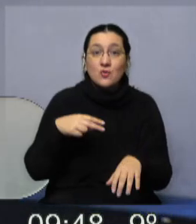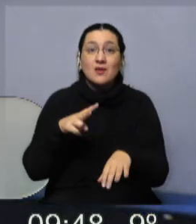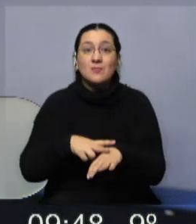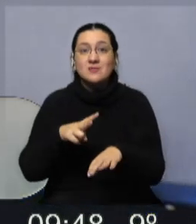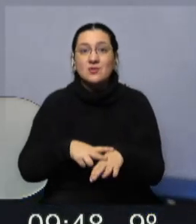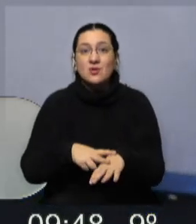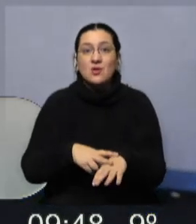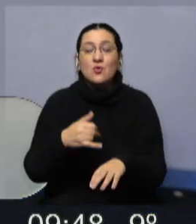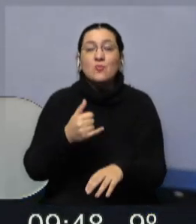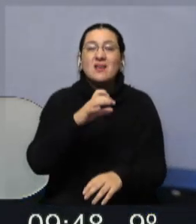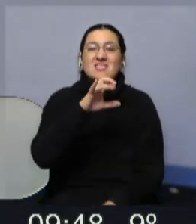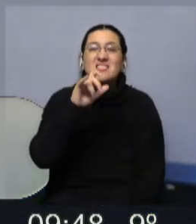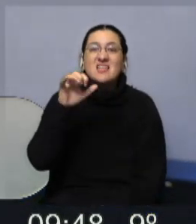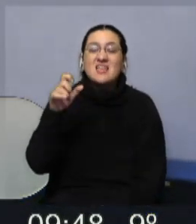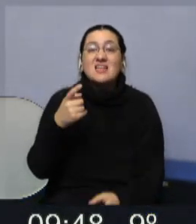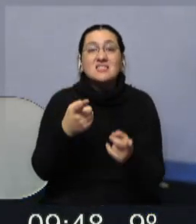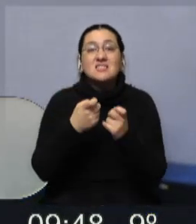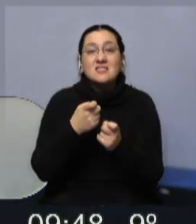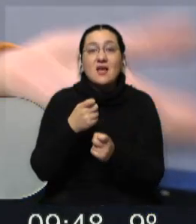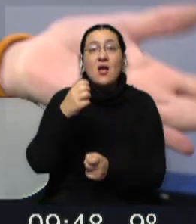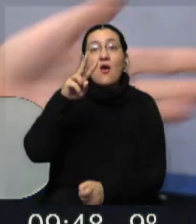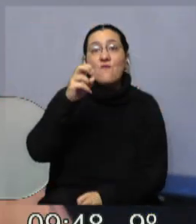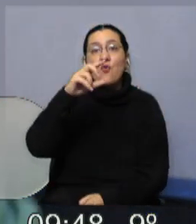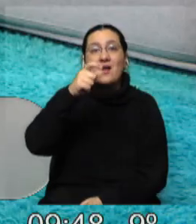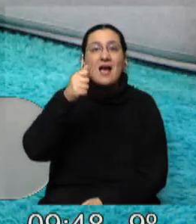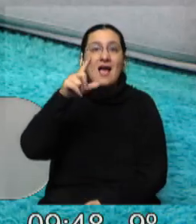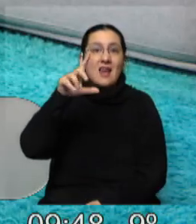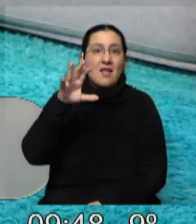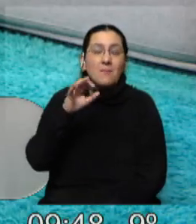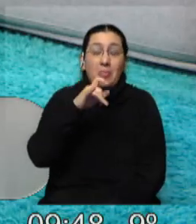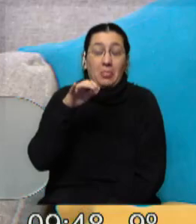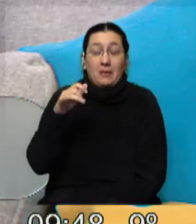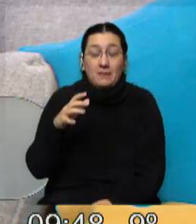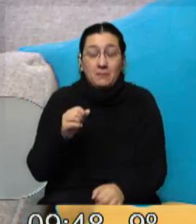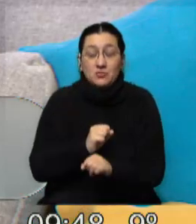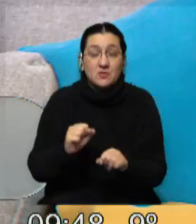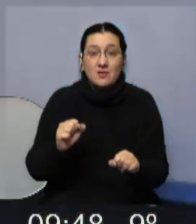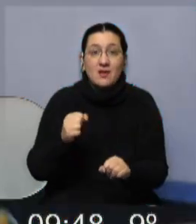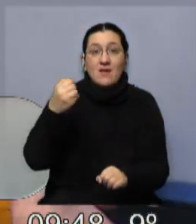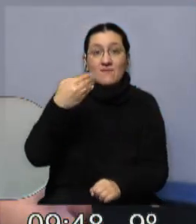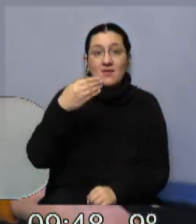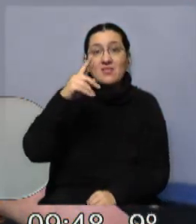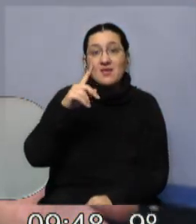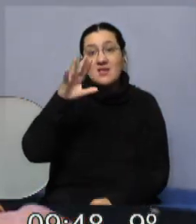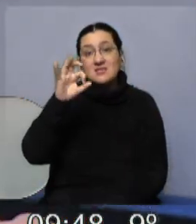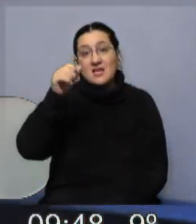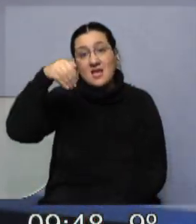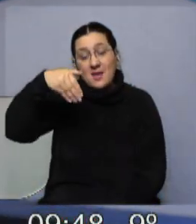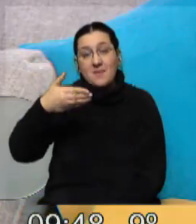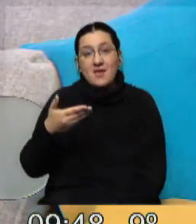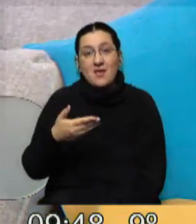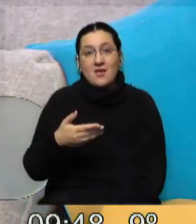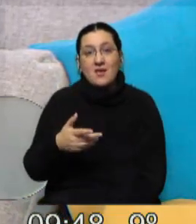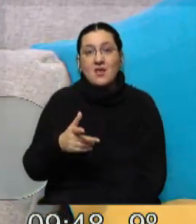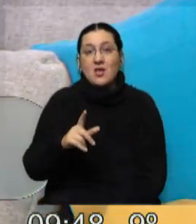Cuando pongan siglas, pónganle vocales. Porque decime esa sigla. BDSM. Está, pero tenés que decirle letra por letra,